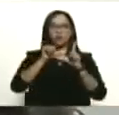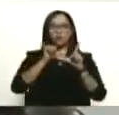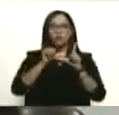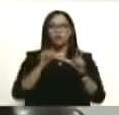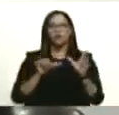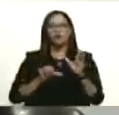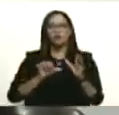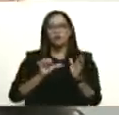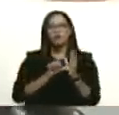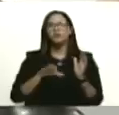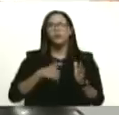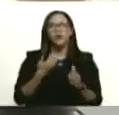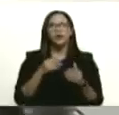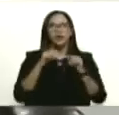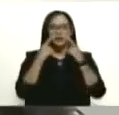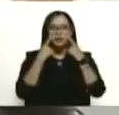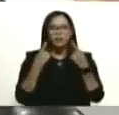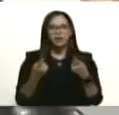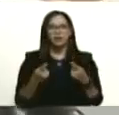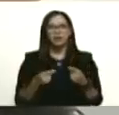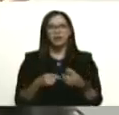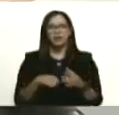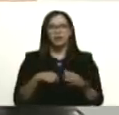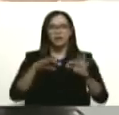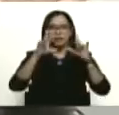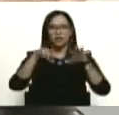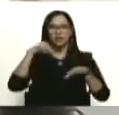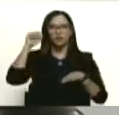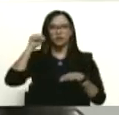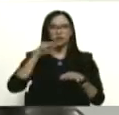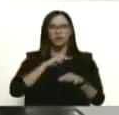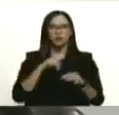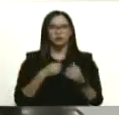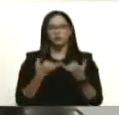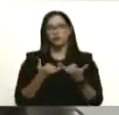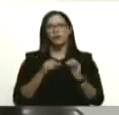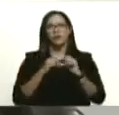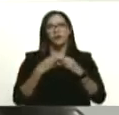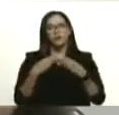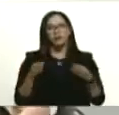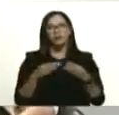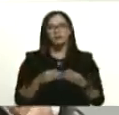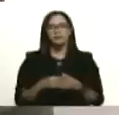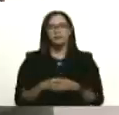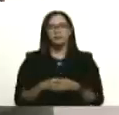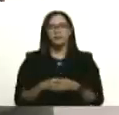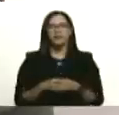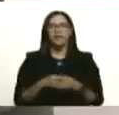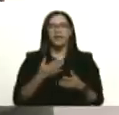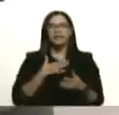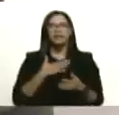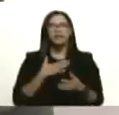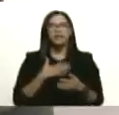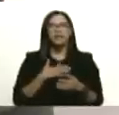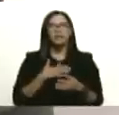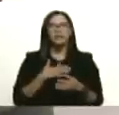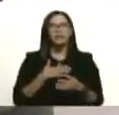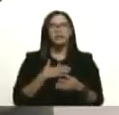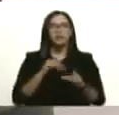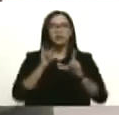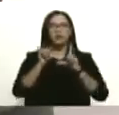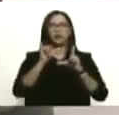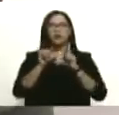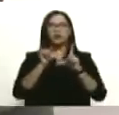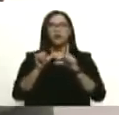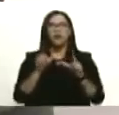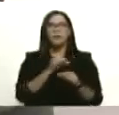pueda también en paralelo ver este documental. Porque nosotros lo pasamos ya, pero si la gente Está en mi cuenta de YouTube, en mi